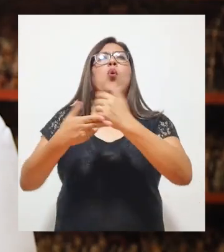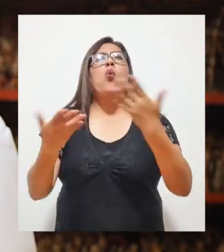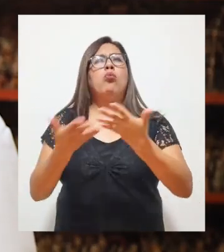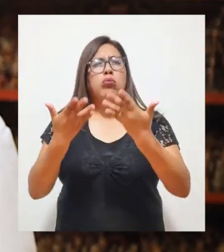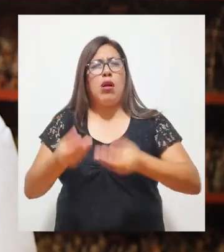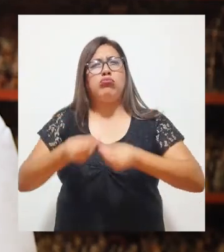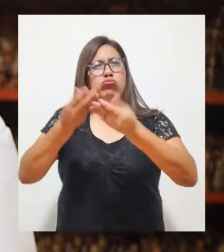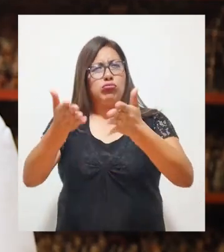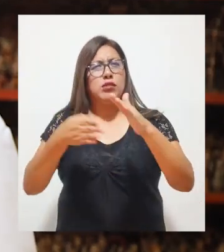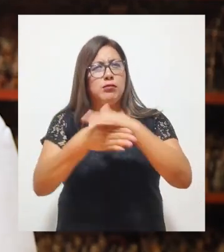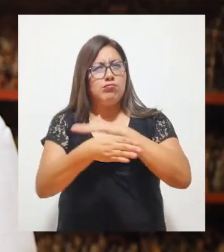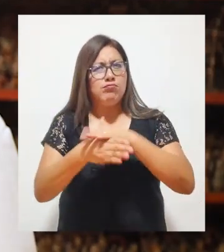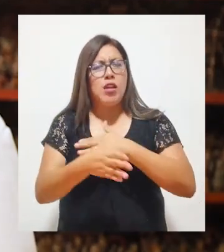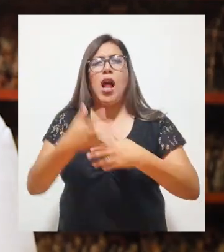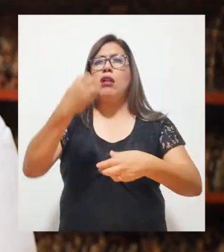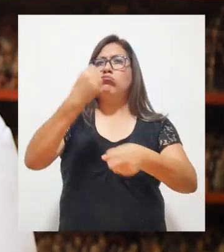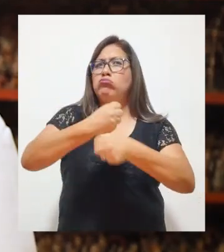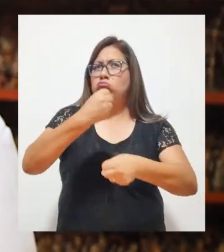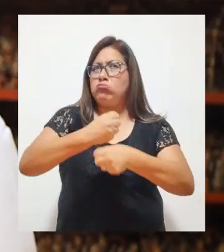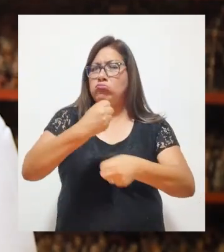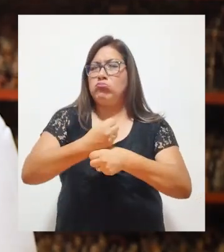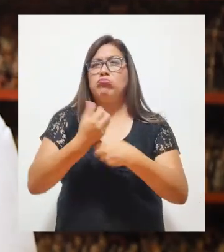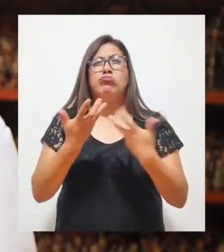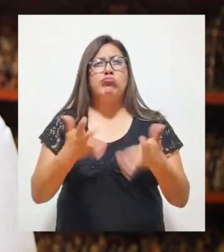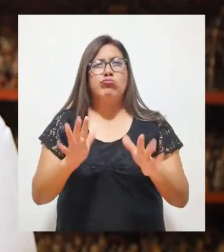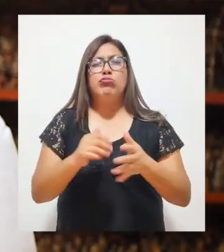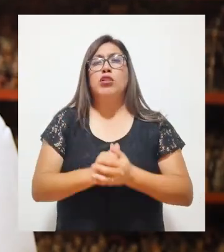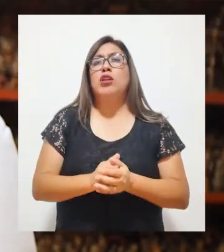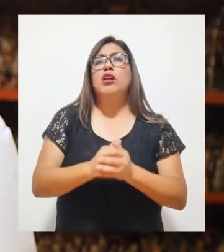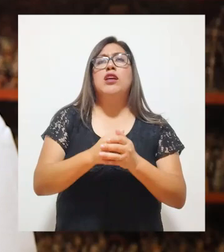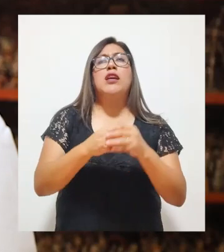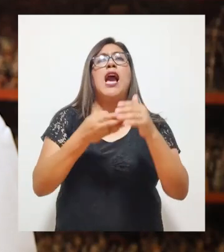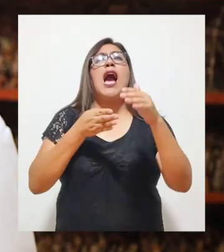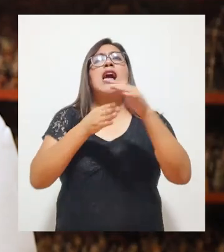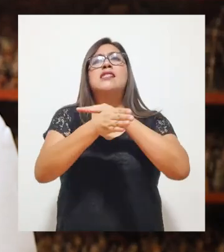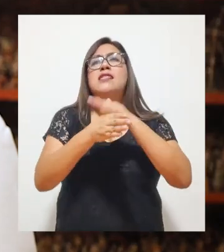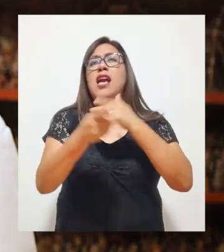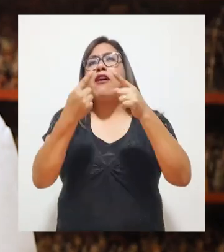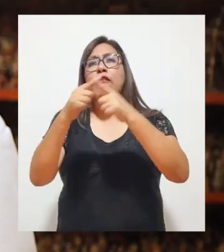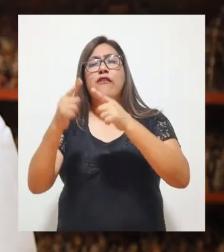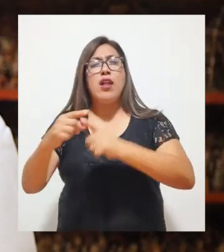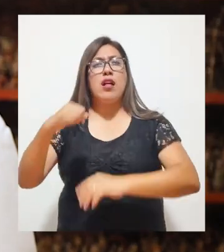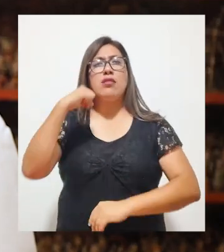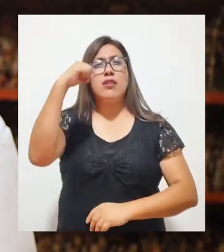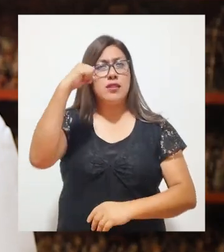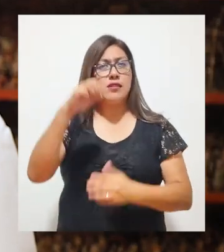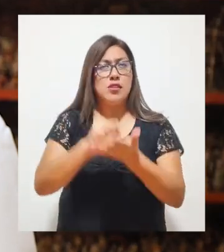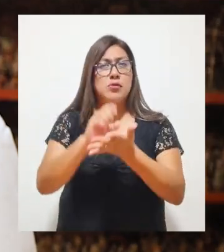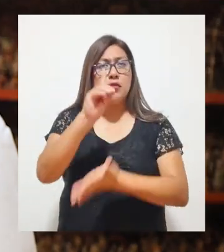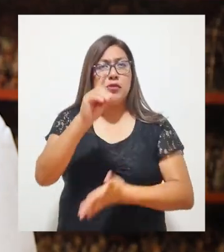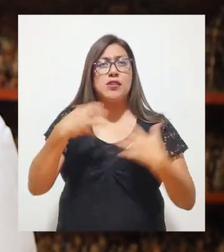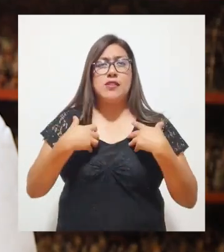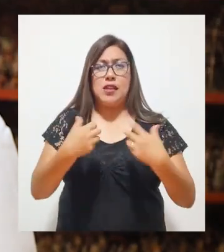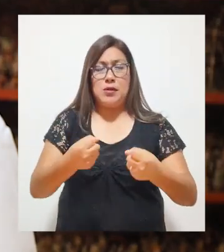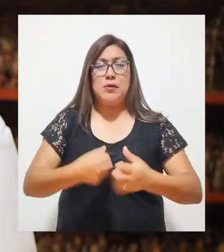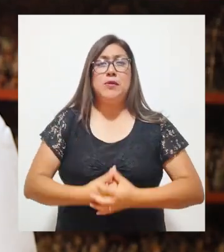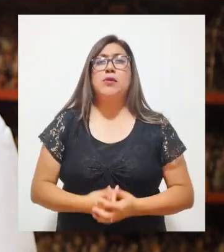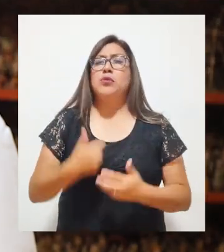garantía a la accesibilidad, a la empleabilidad, así como del acceso al derecho a la educación y a la